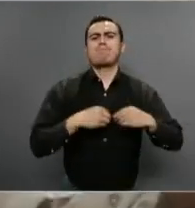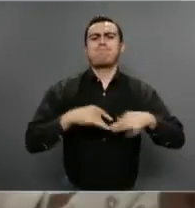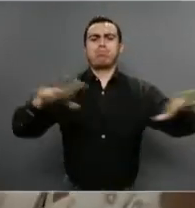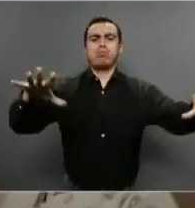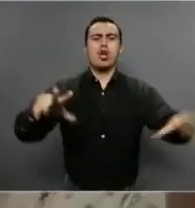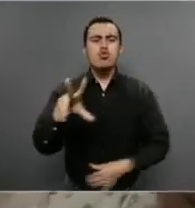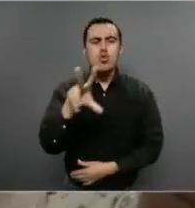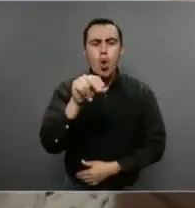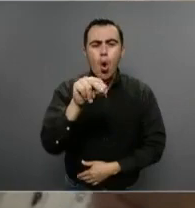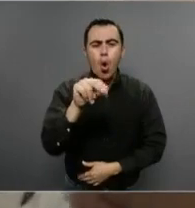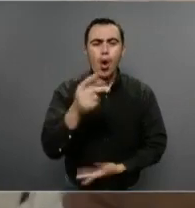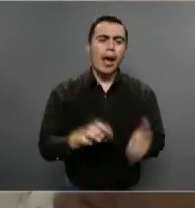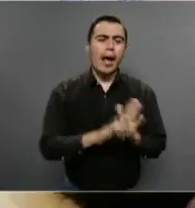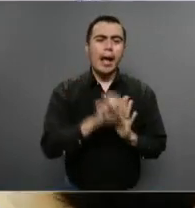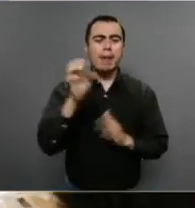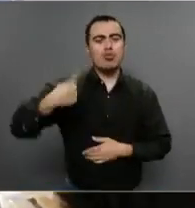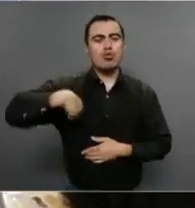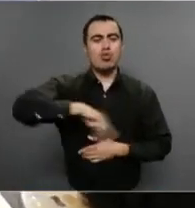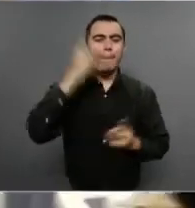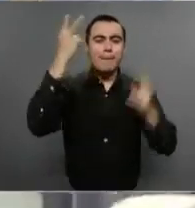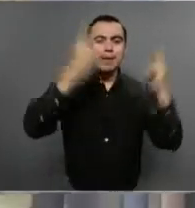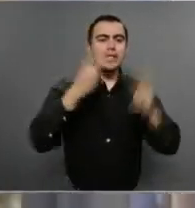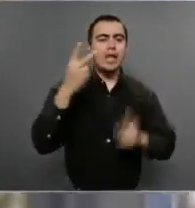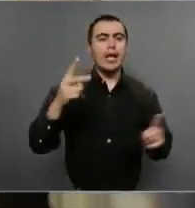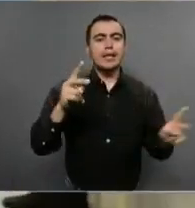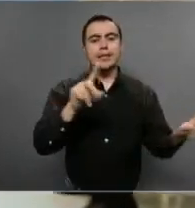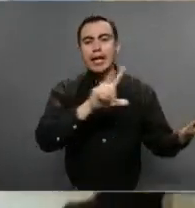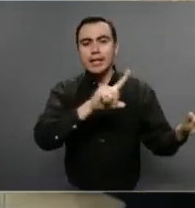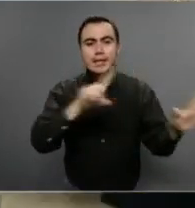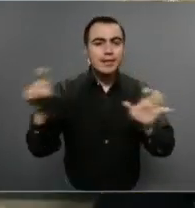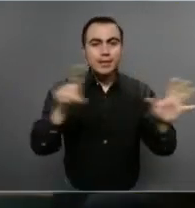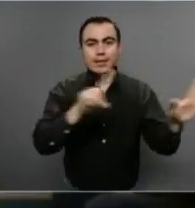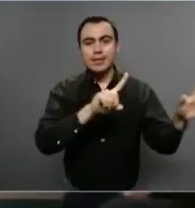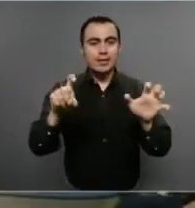personas hemos encontrado a 5 con indicadores, ¿no?